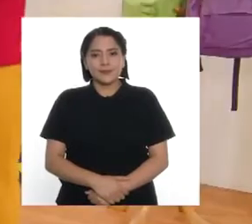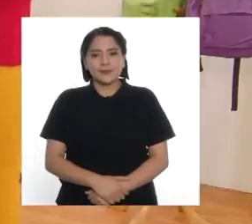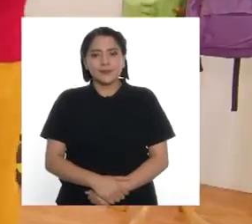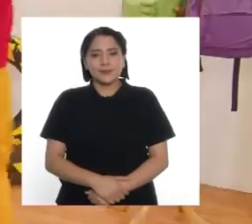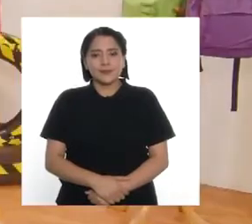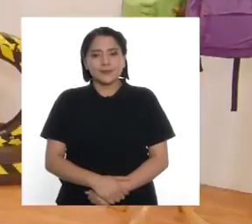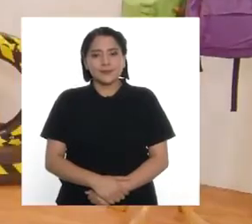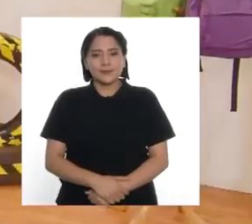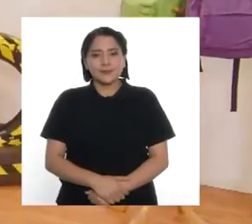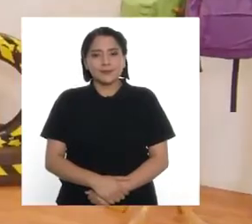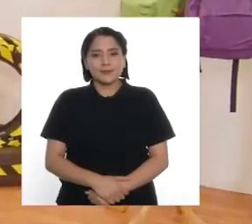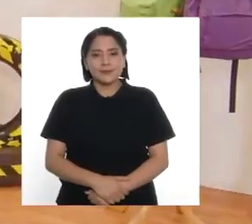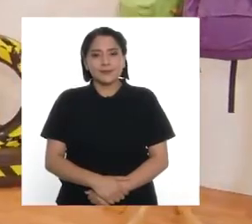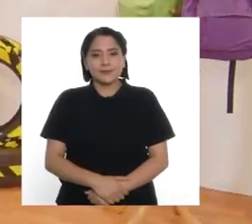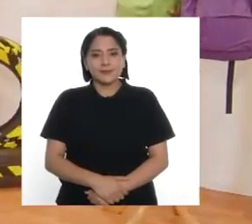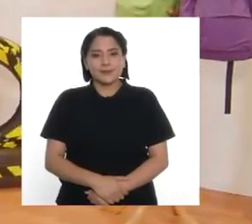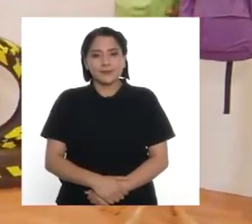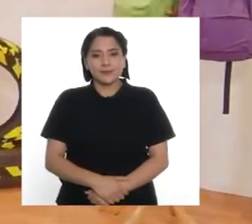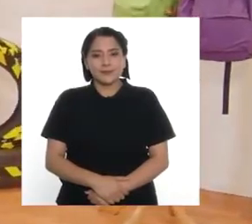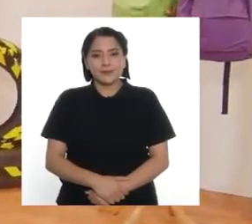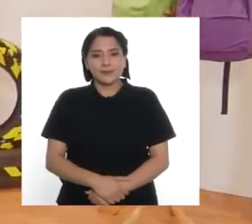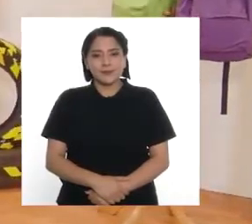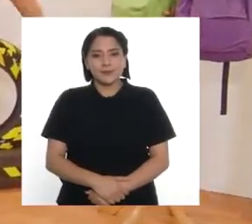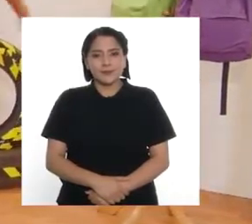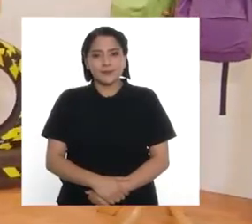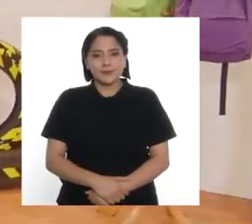Por acá. Huevita. Ay, ay, ay.